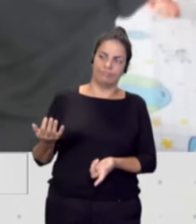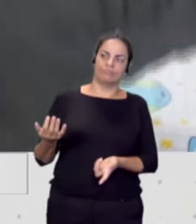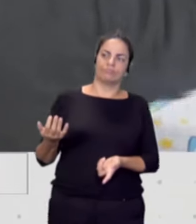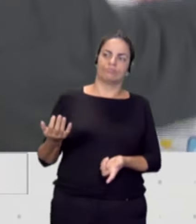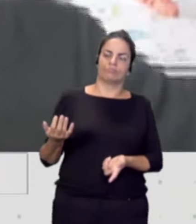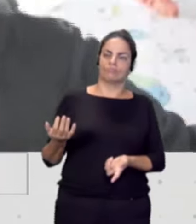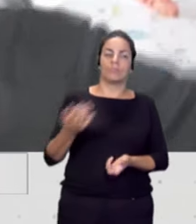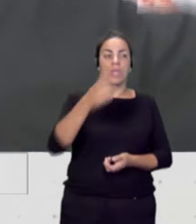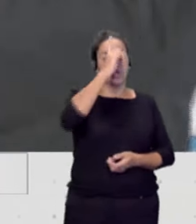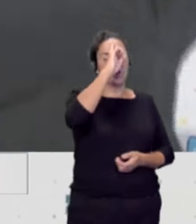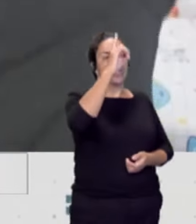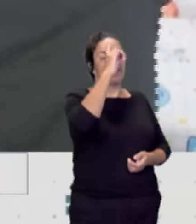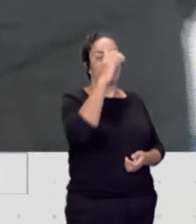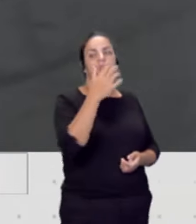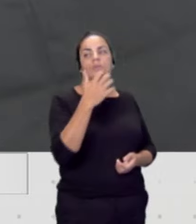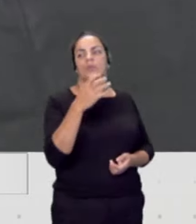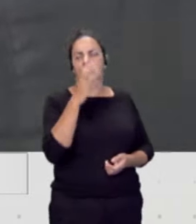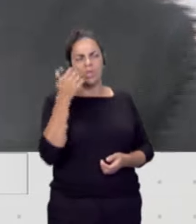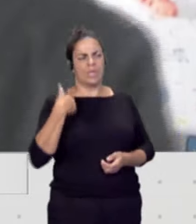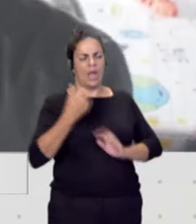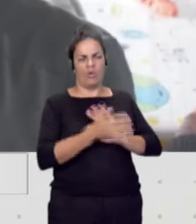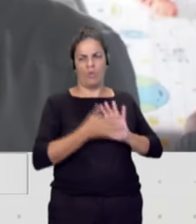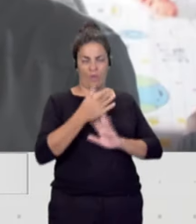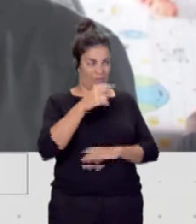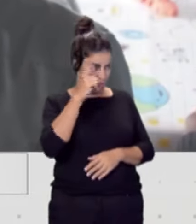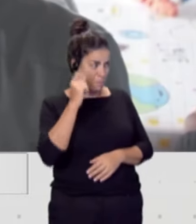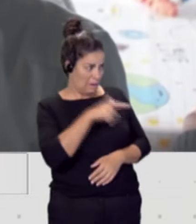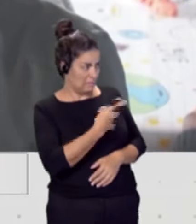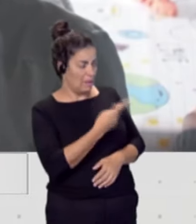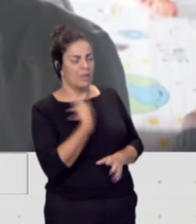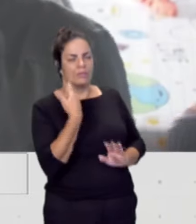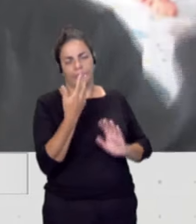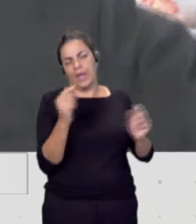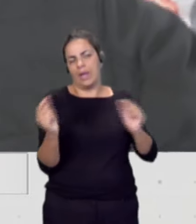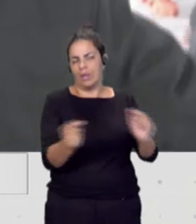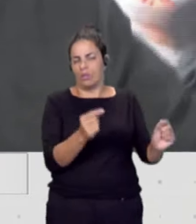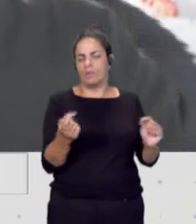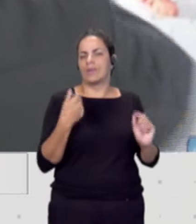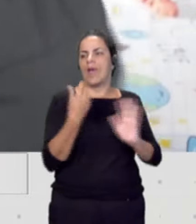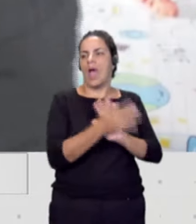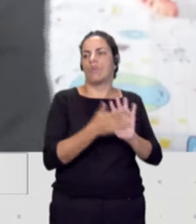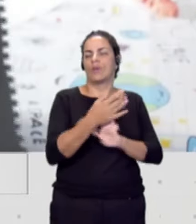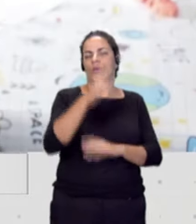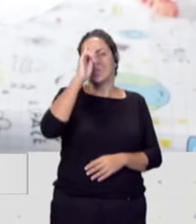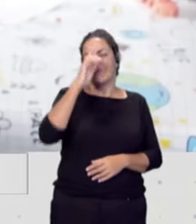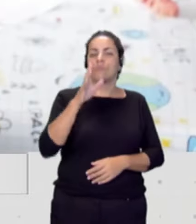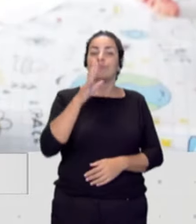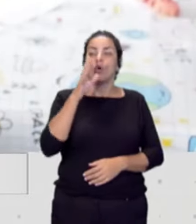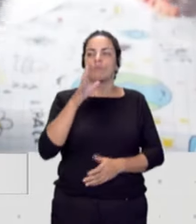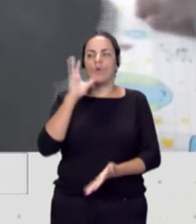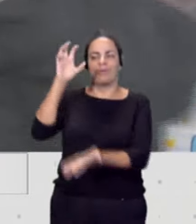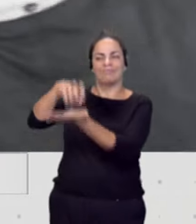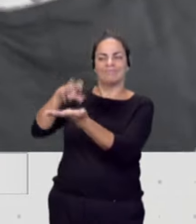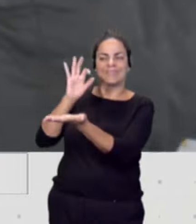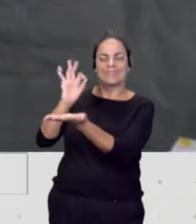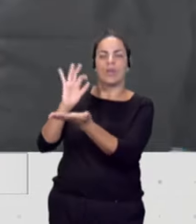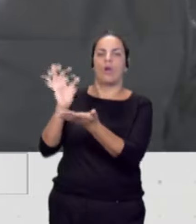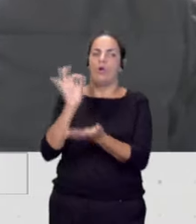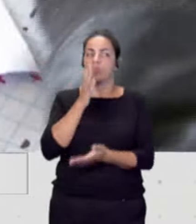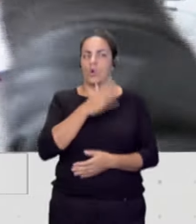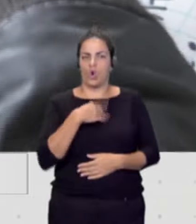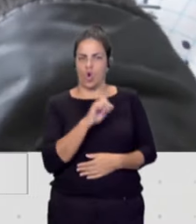no sabemos si es tanto, porque lo hemos hablado, ¿verdad, Marta? En estas entrevistas, bueno, en las tertulias, pues que sí es tanto la instalación como el querer que vengan, ¿no? Claro,